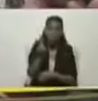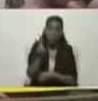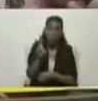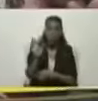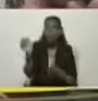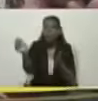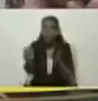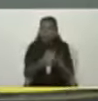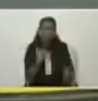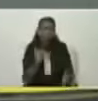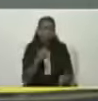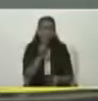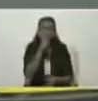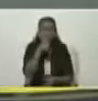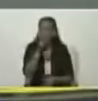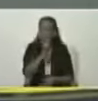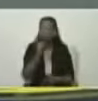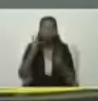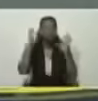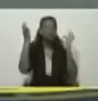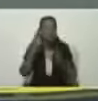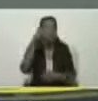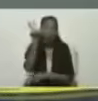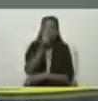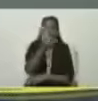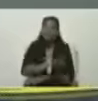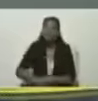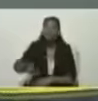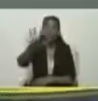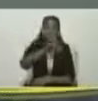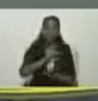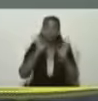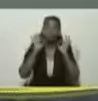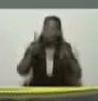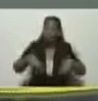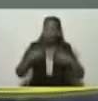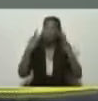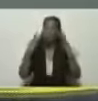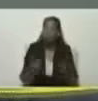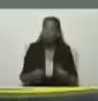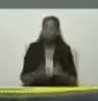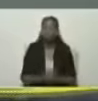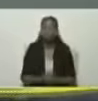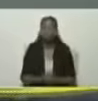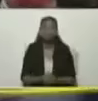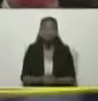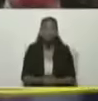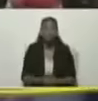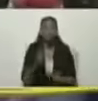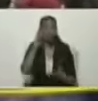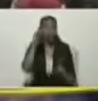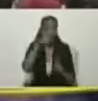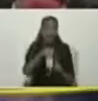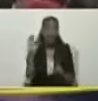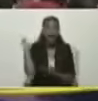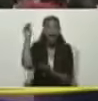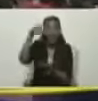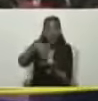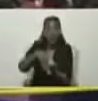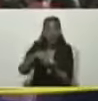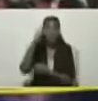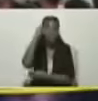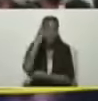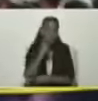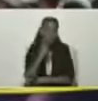haber unidades de esta tecnología, solo la Gran Misión Venezuela Mujer. En Aragua,